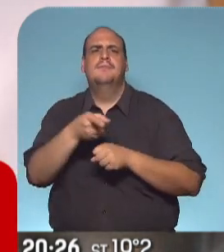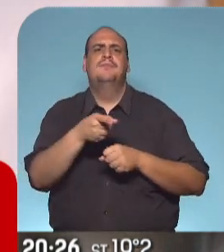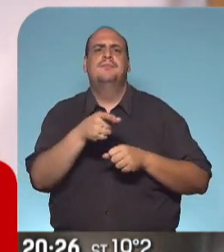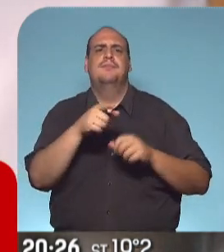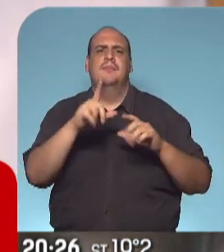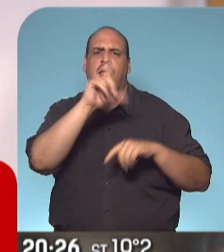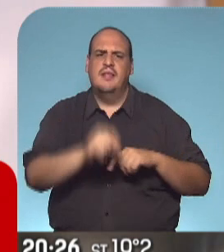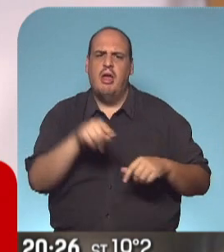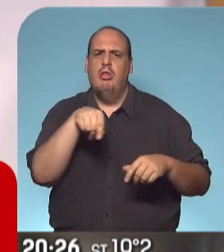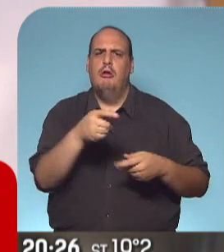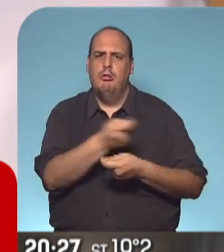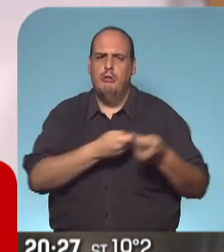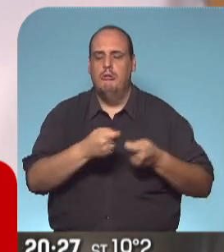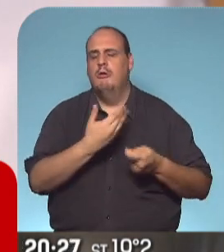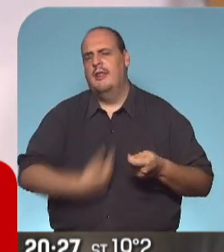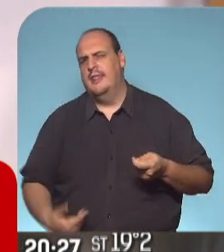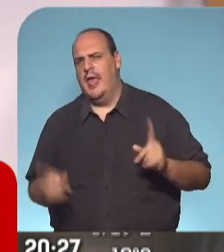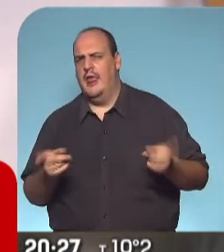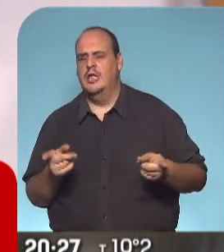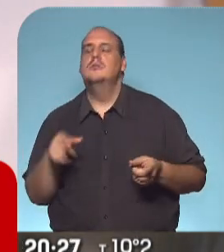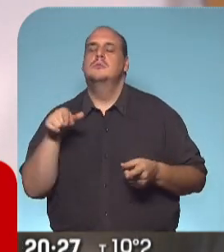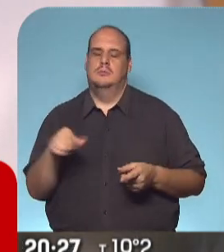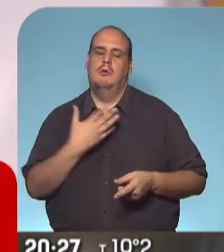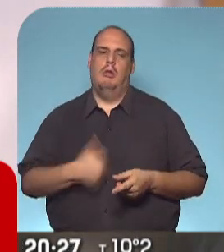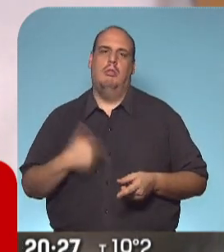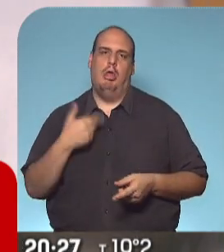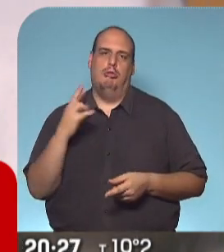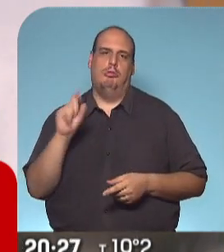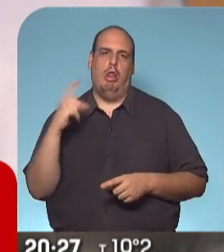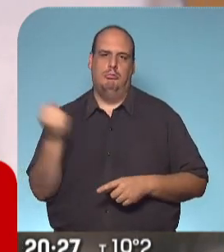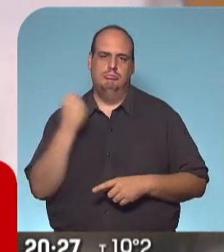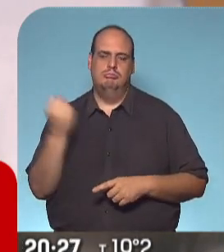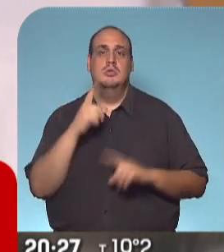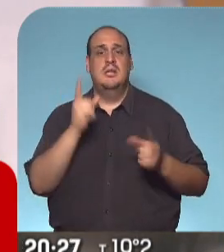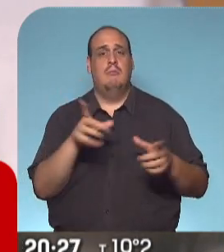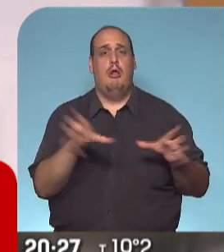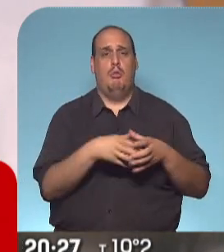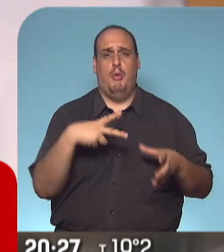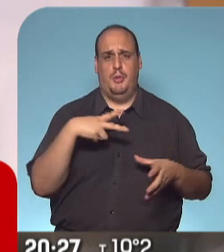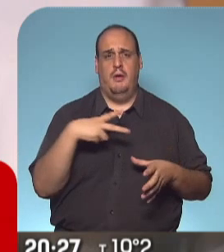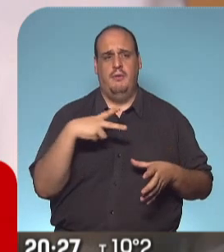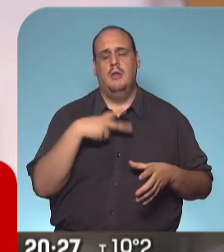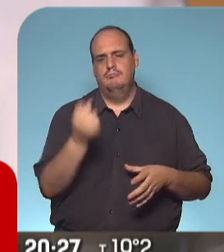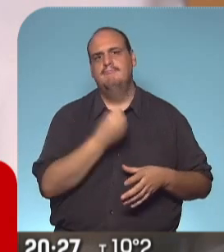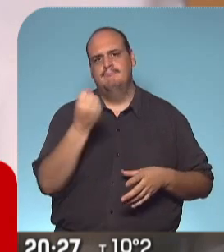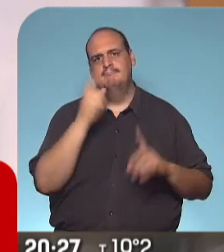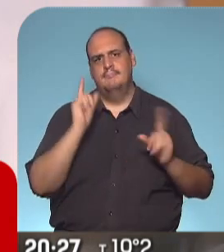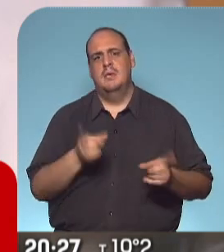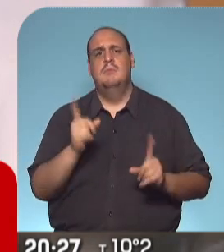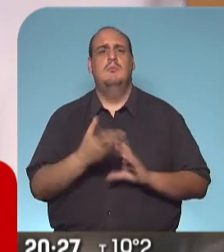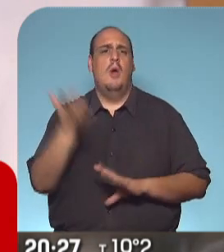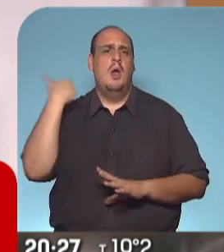No, el Estado va a tener que tener un rol muy importante también, pero el sector privado también. Y volvemos a lo que conversábamos antes, que es